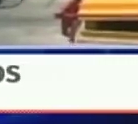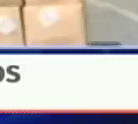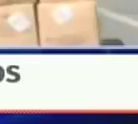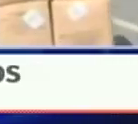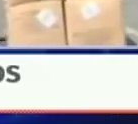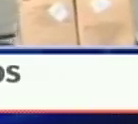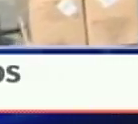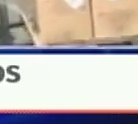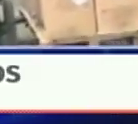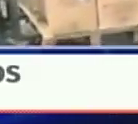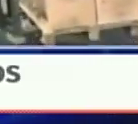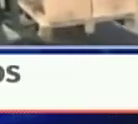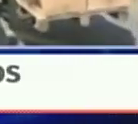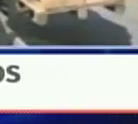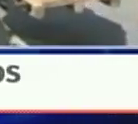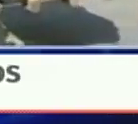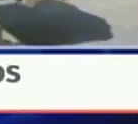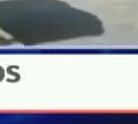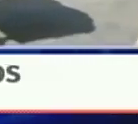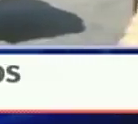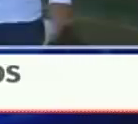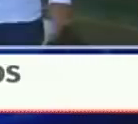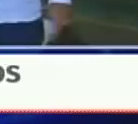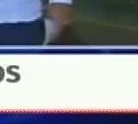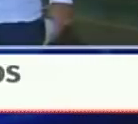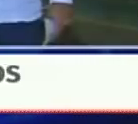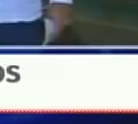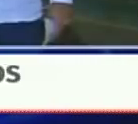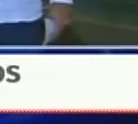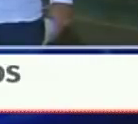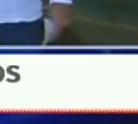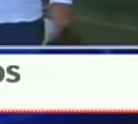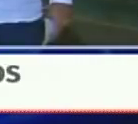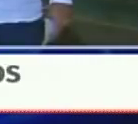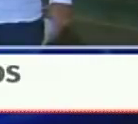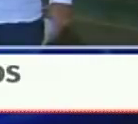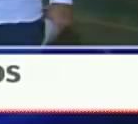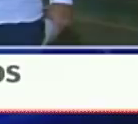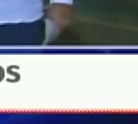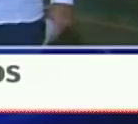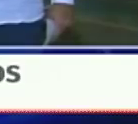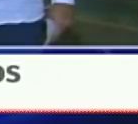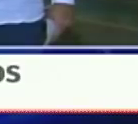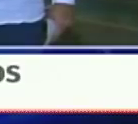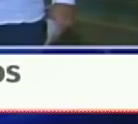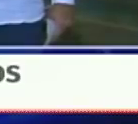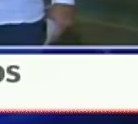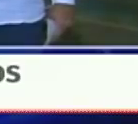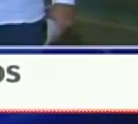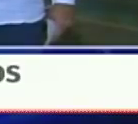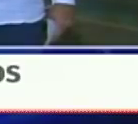rusia con el apoyo a la asesoría directa de la organización panamericana de la salud adelante